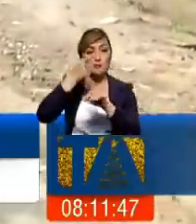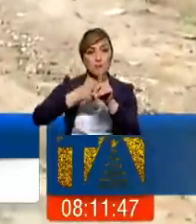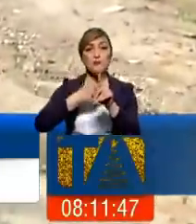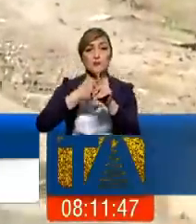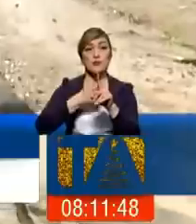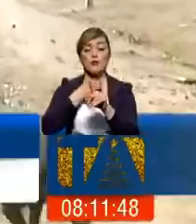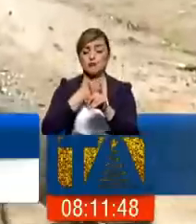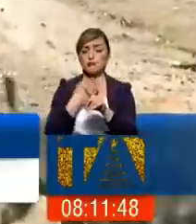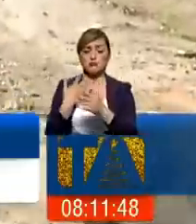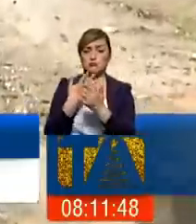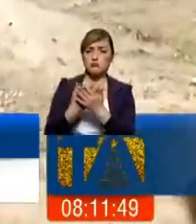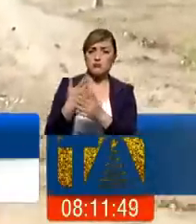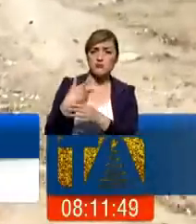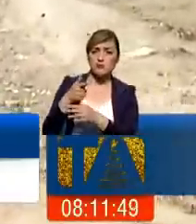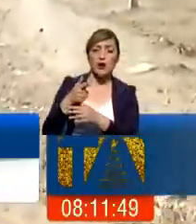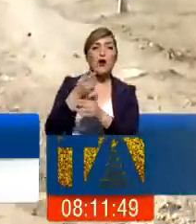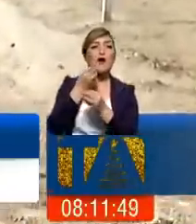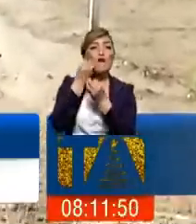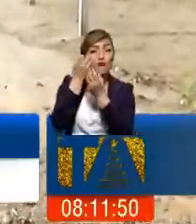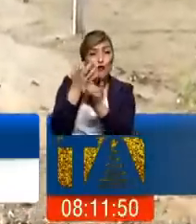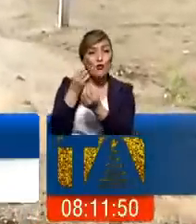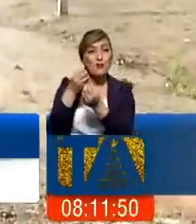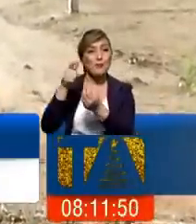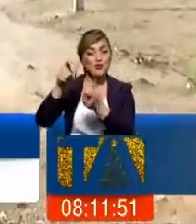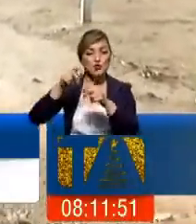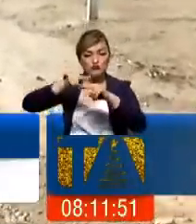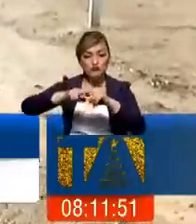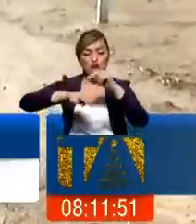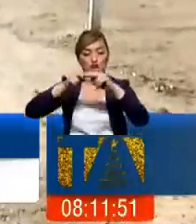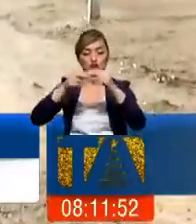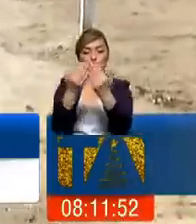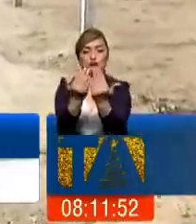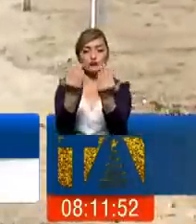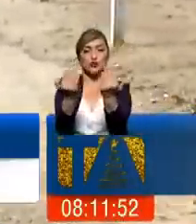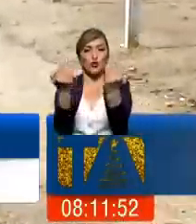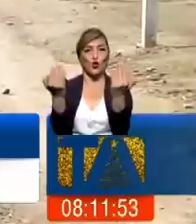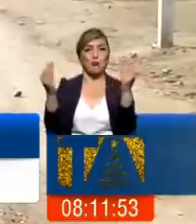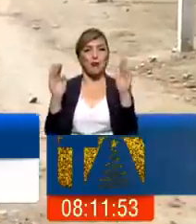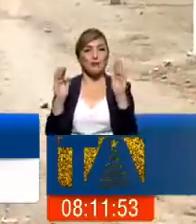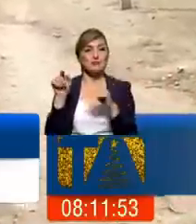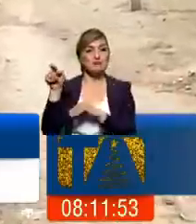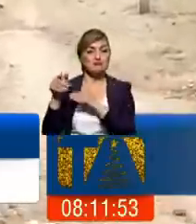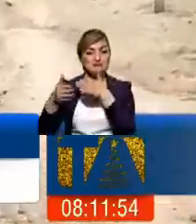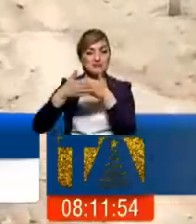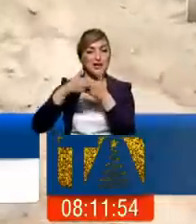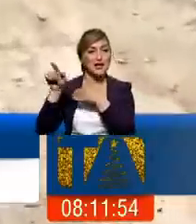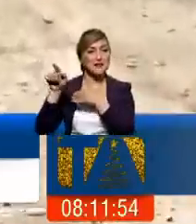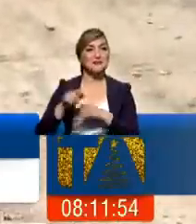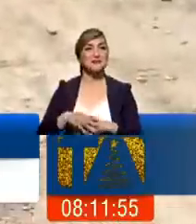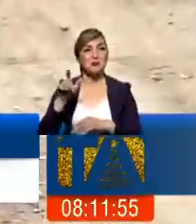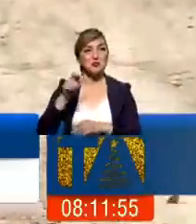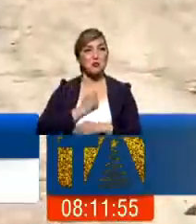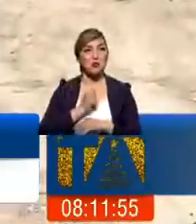agosto reportando este cierre, cuando uno de los moradores del sector decidió construir su cerramiento en media